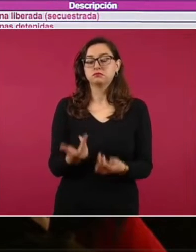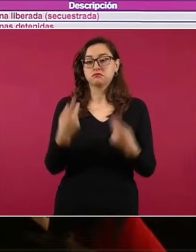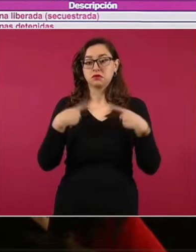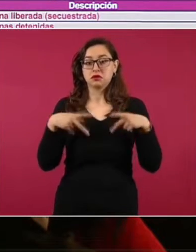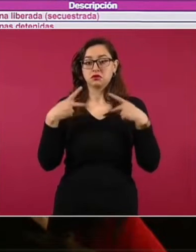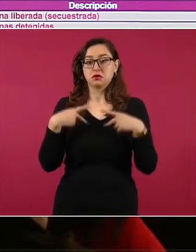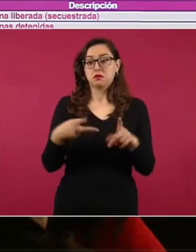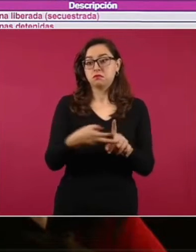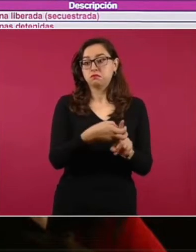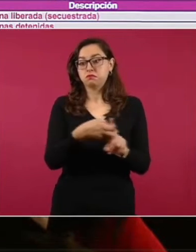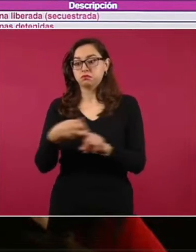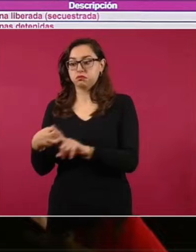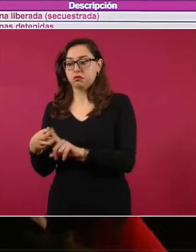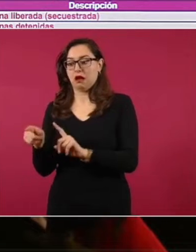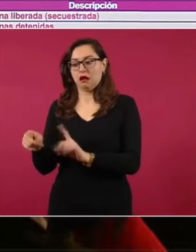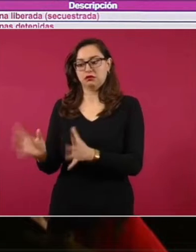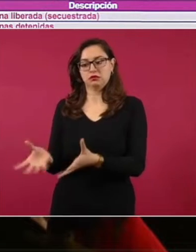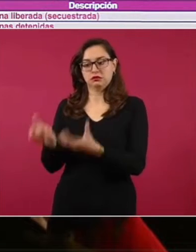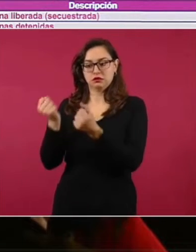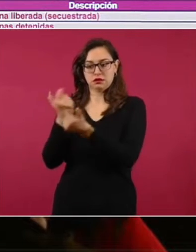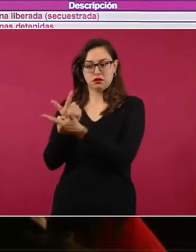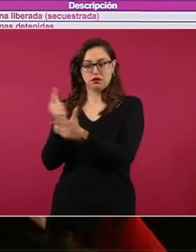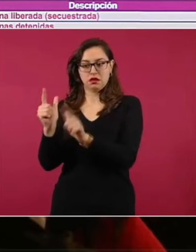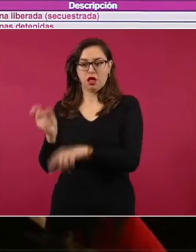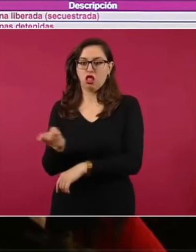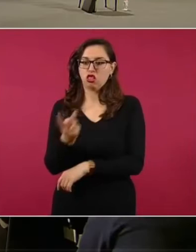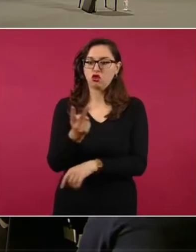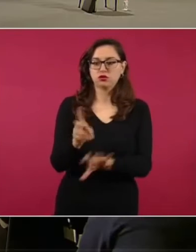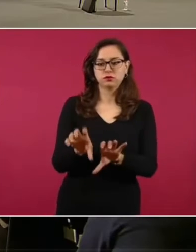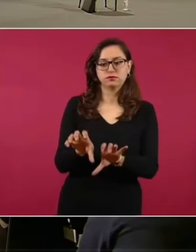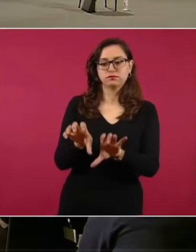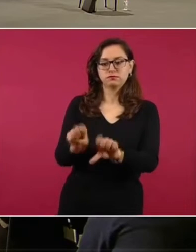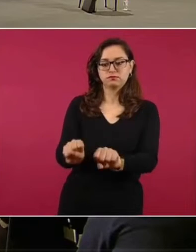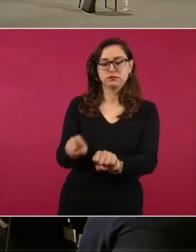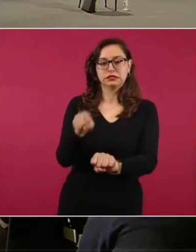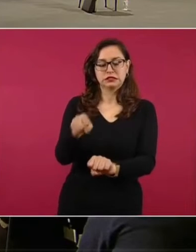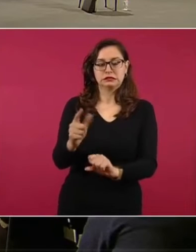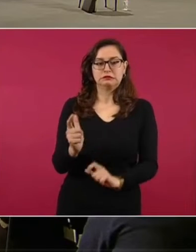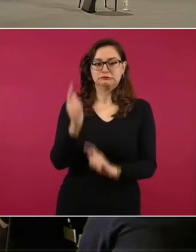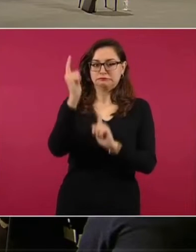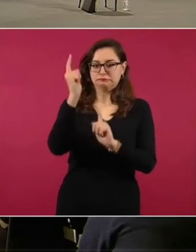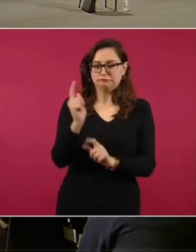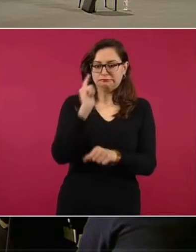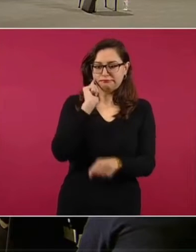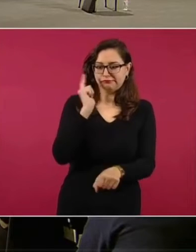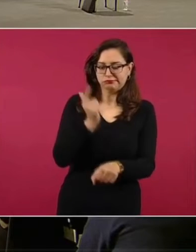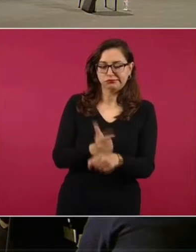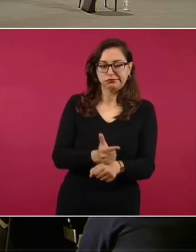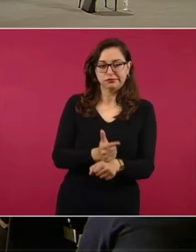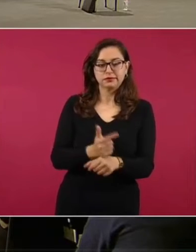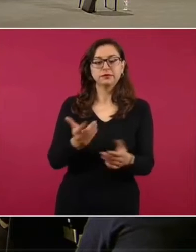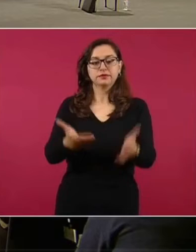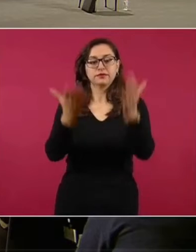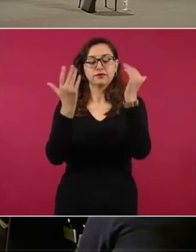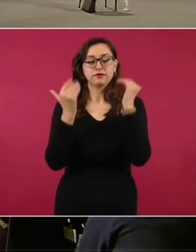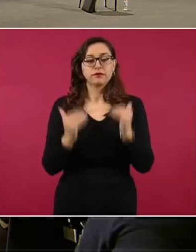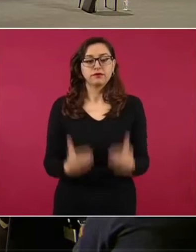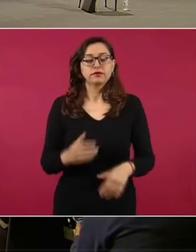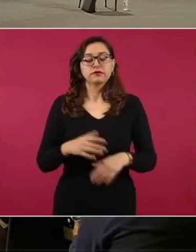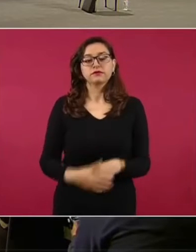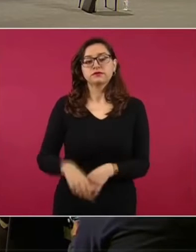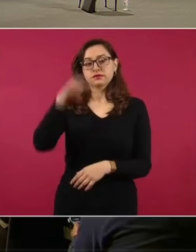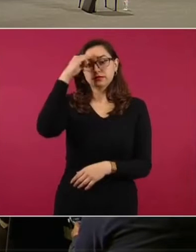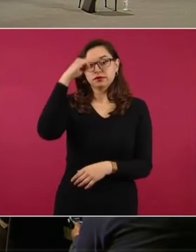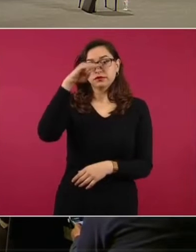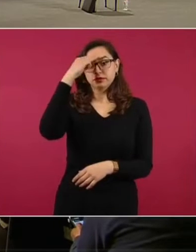de la libertad y 2 personas detenidas con armas largas, cartuchos y cargadores. Siguiente. En Mexicali,